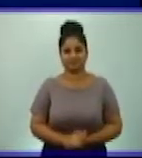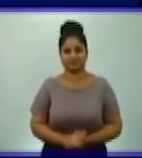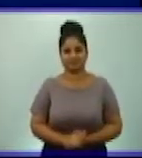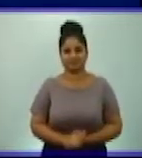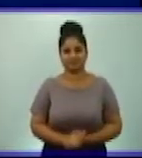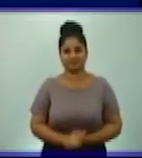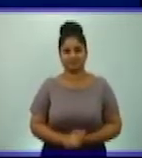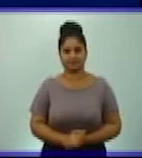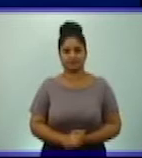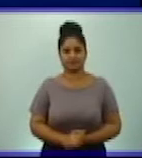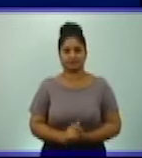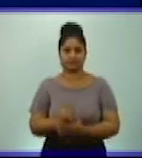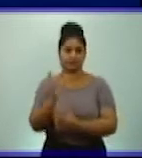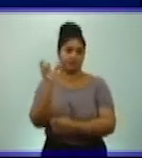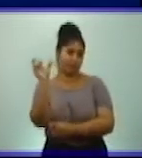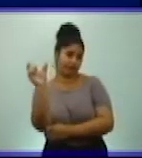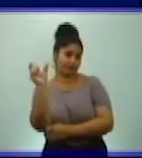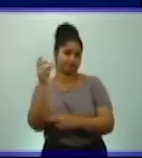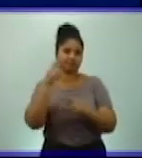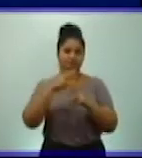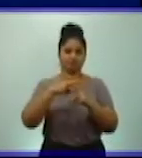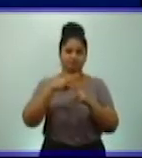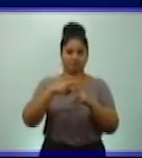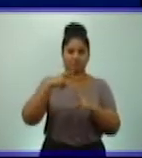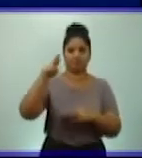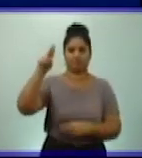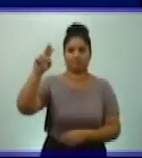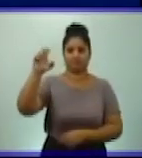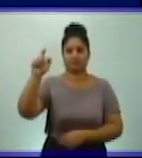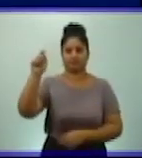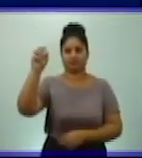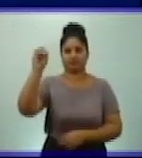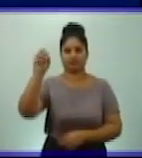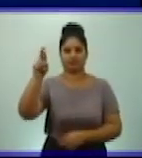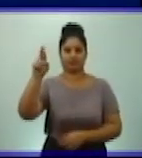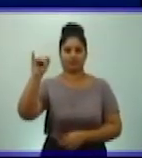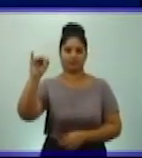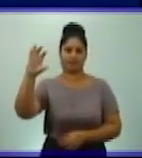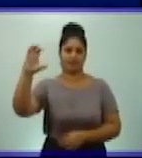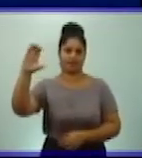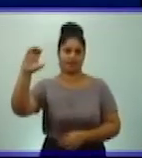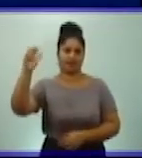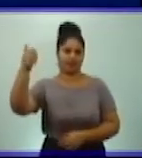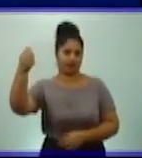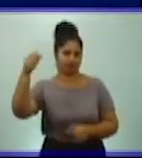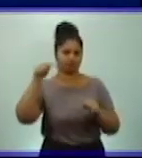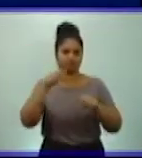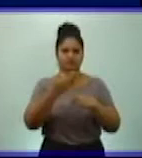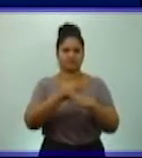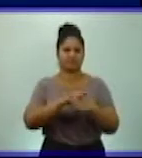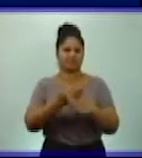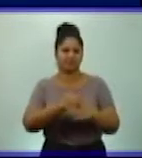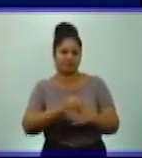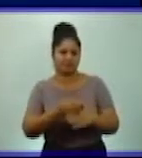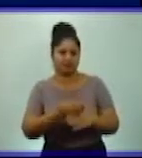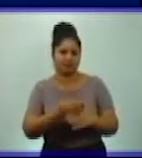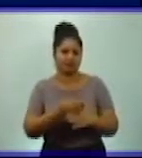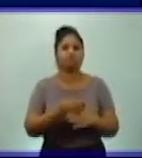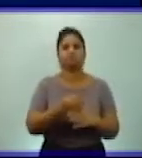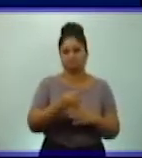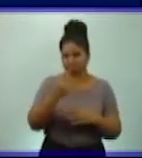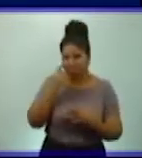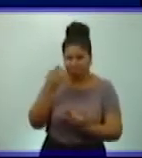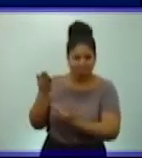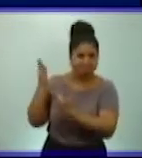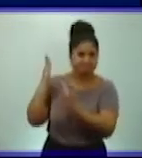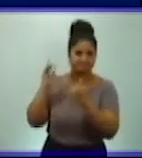el vocablo retórica. Retórica es el arte del buen decir, de dar al lenguaje